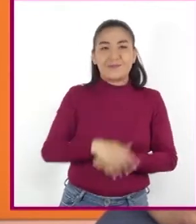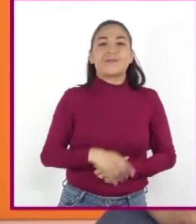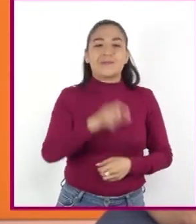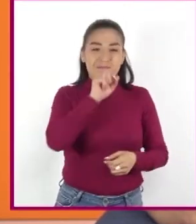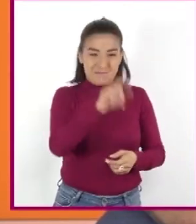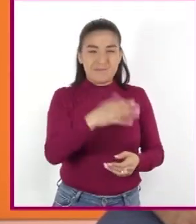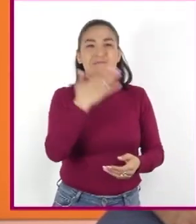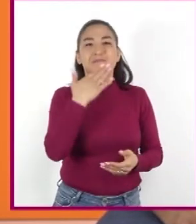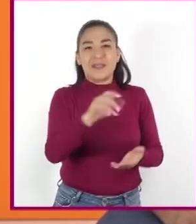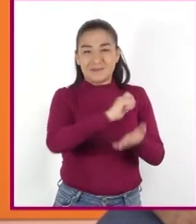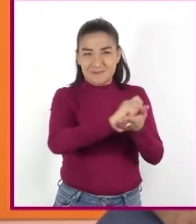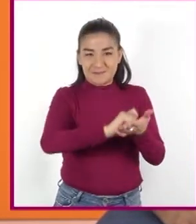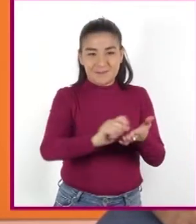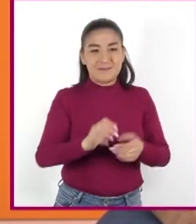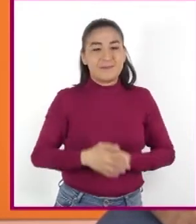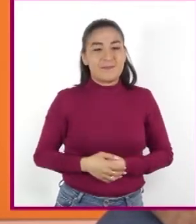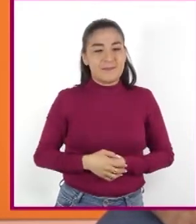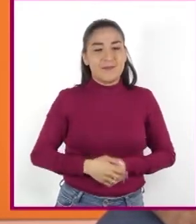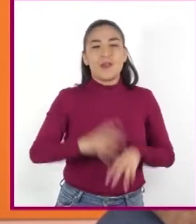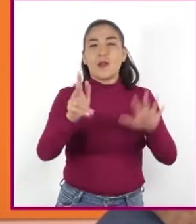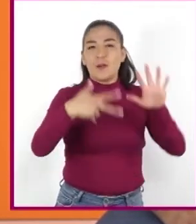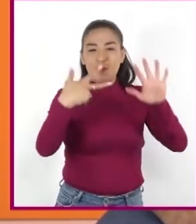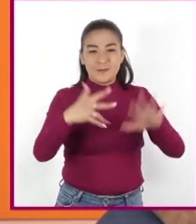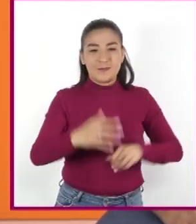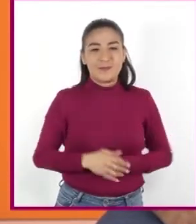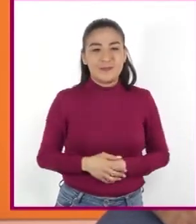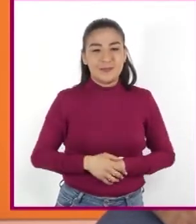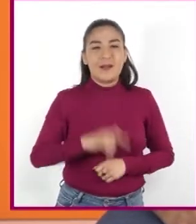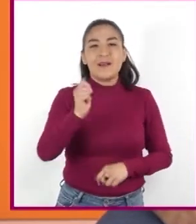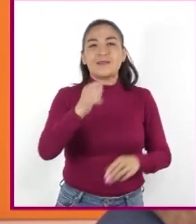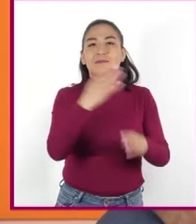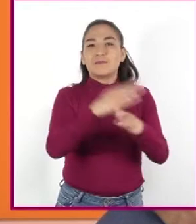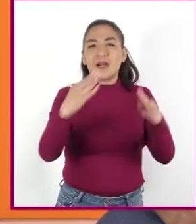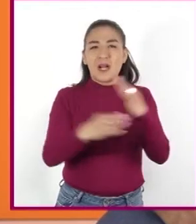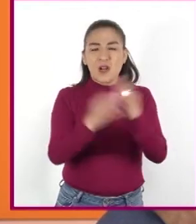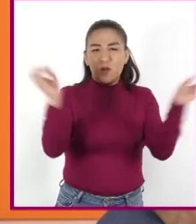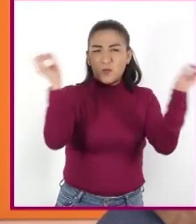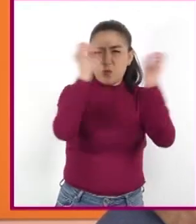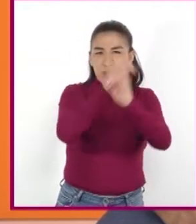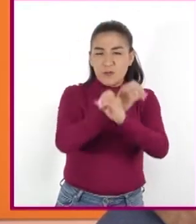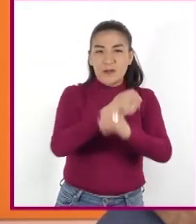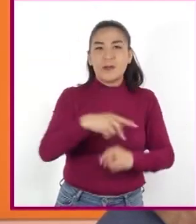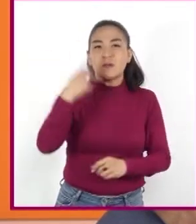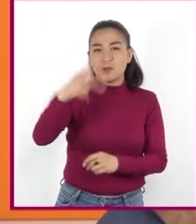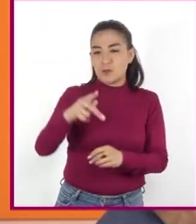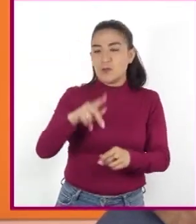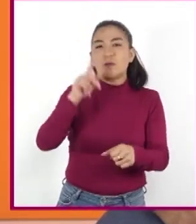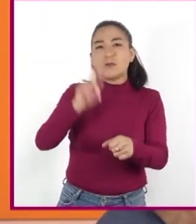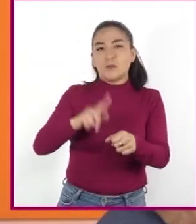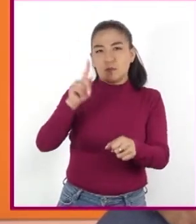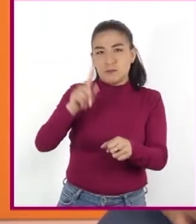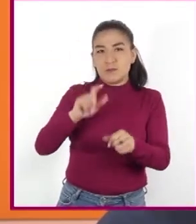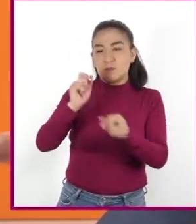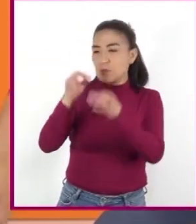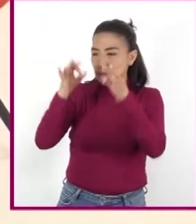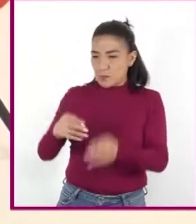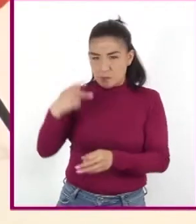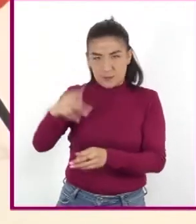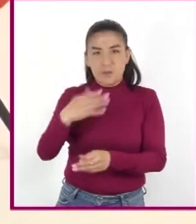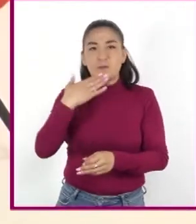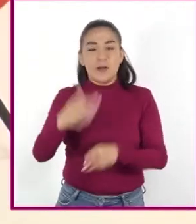sus 2 puntos. Objeto 8. Son 2 piezas de material oscuro. Uno es de origen vegetal y el otro de origen